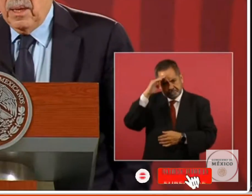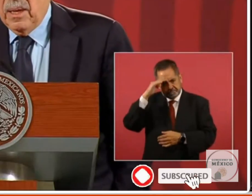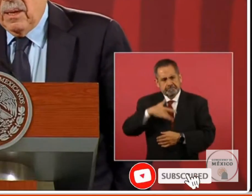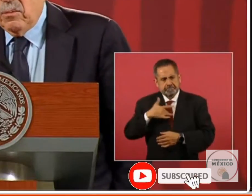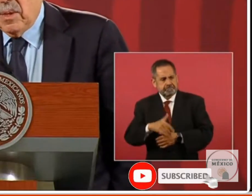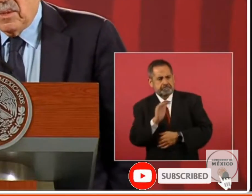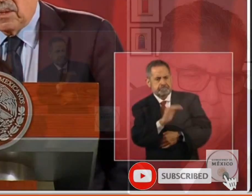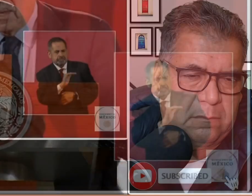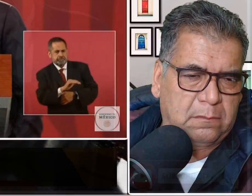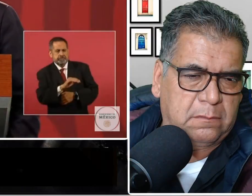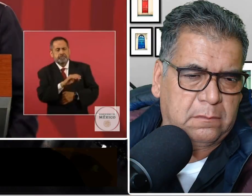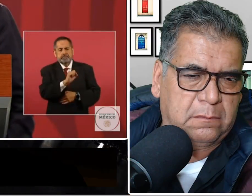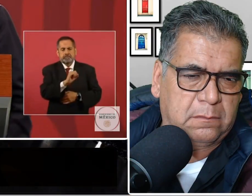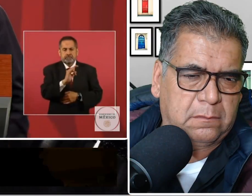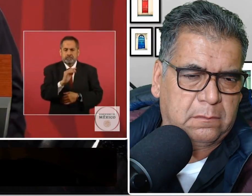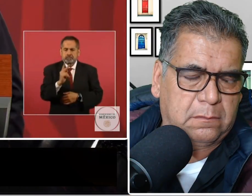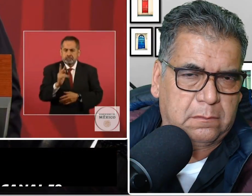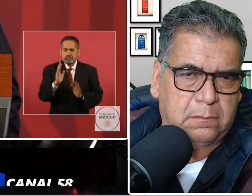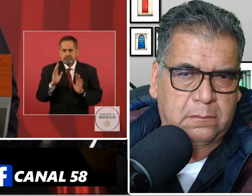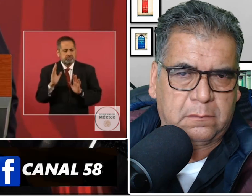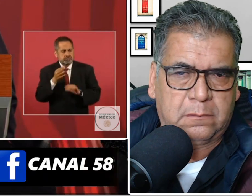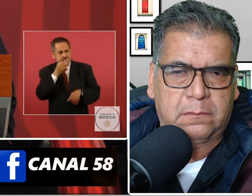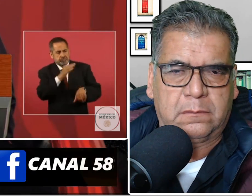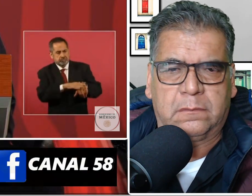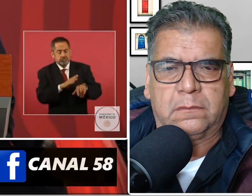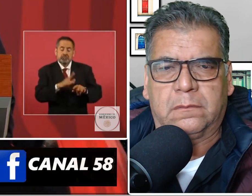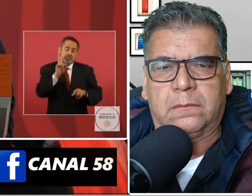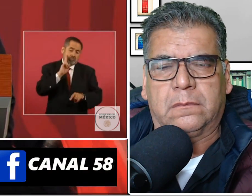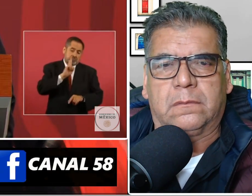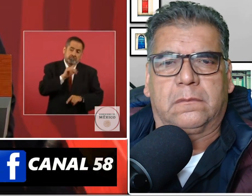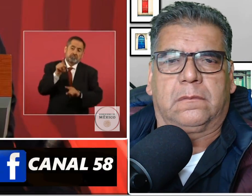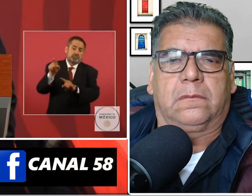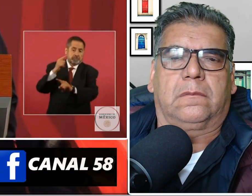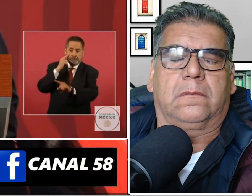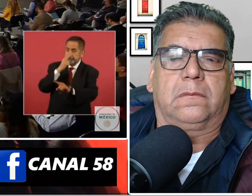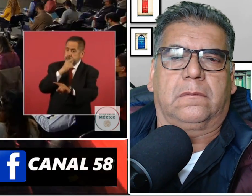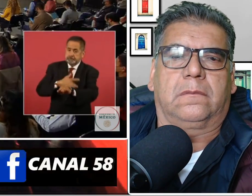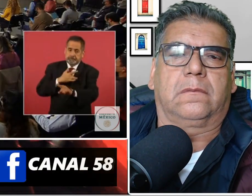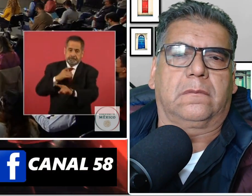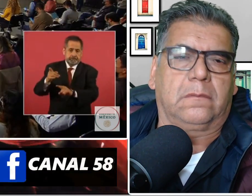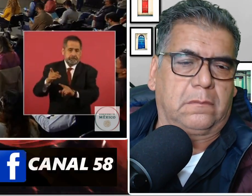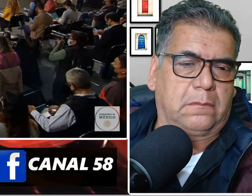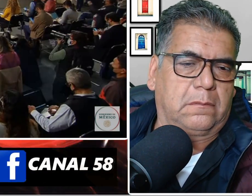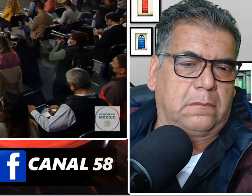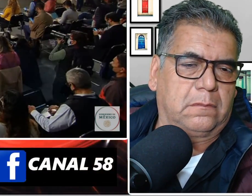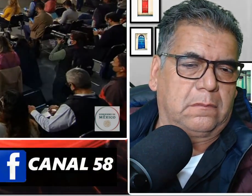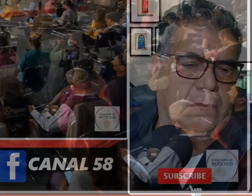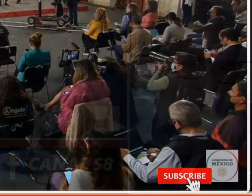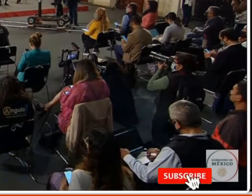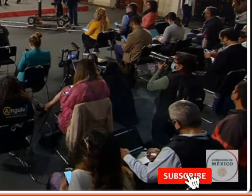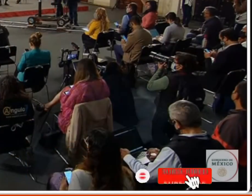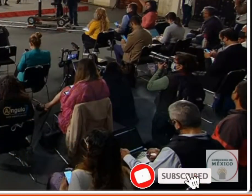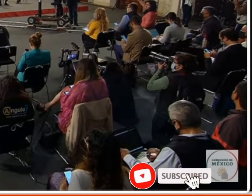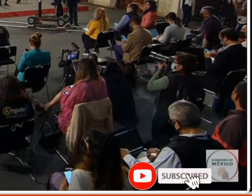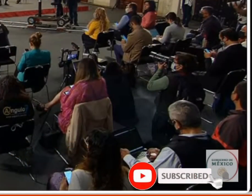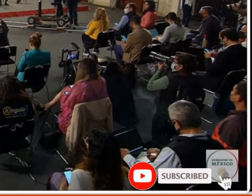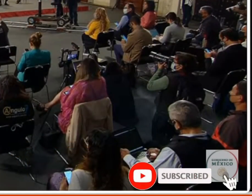de la acción penal del Ministerio Público como denunciantes de acuerdo con el Código Penal Federal.